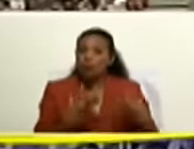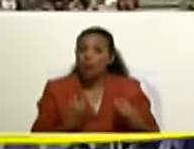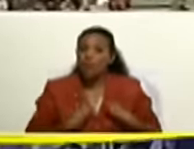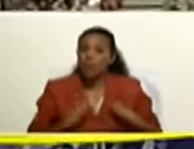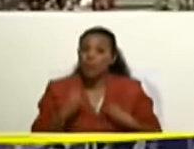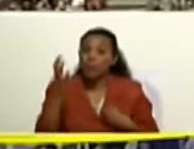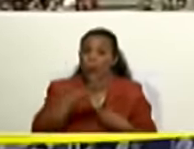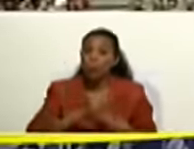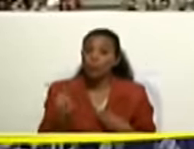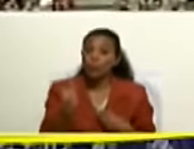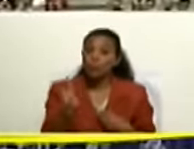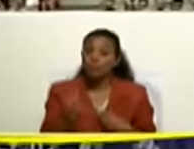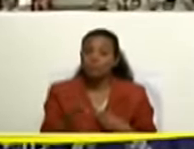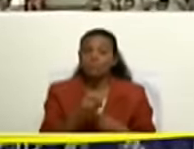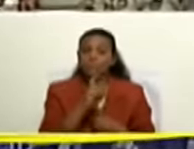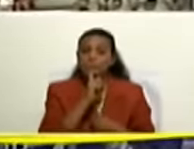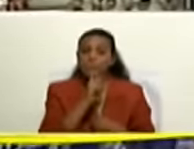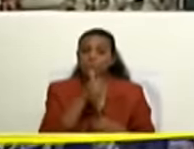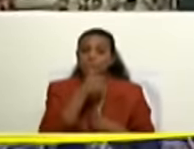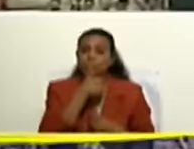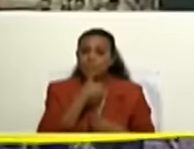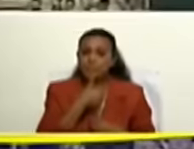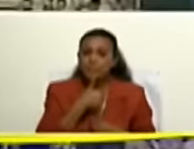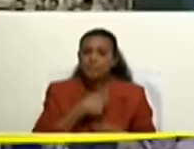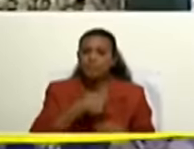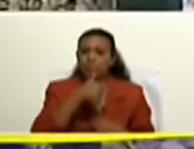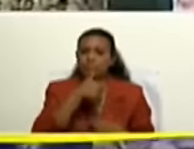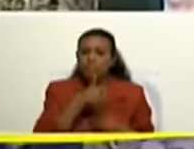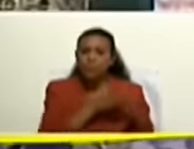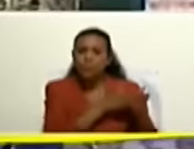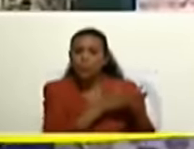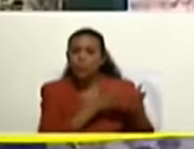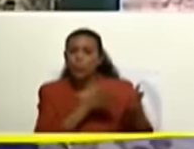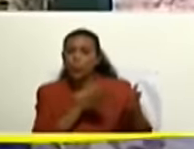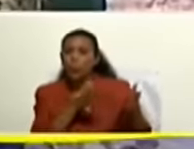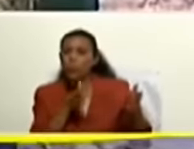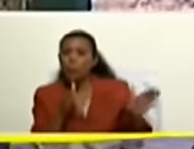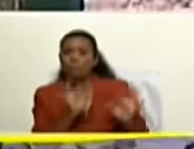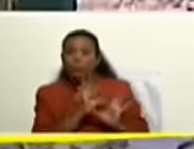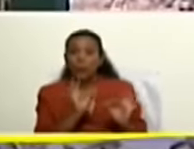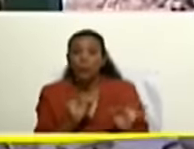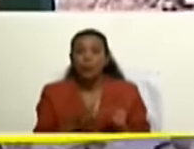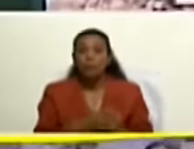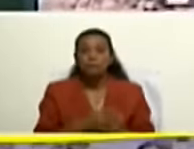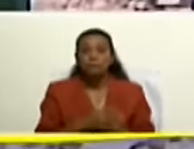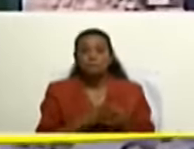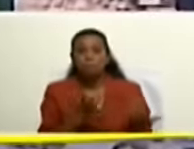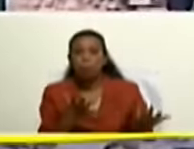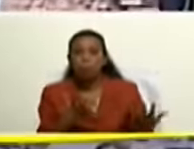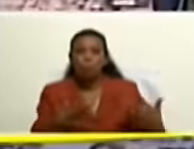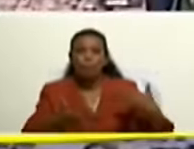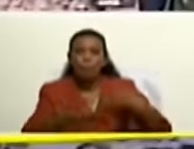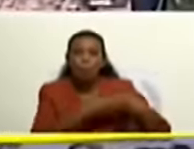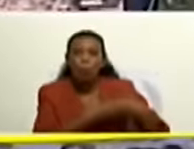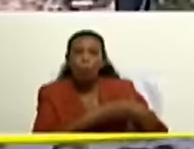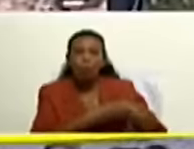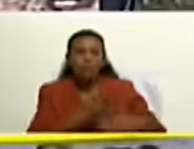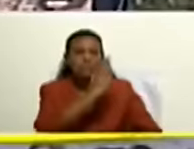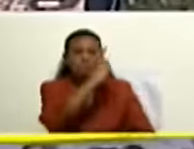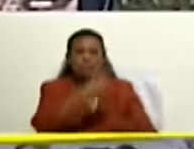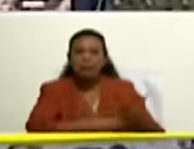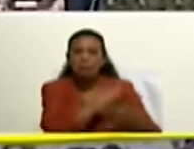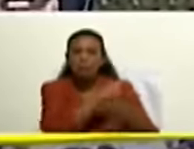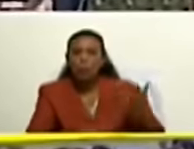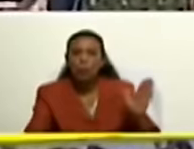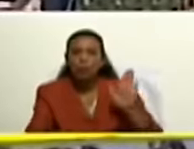vivido nuestra República Bolivariana de Venezuela en forma de agresiones, bloqueos, sanciones,